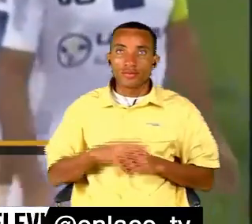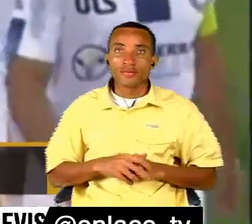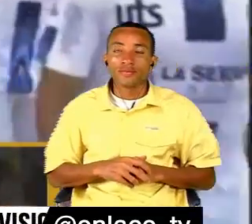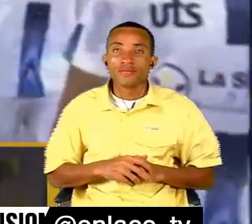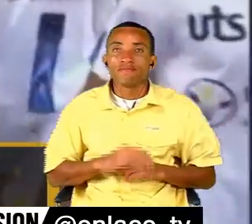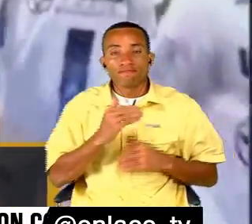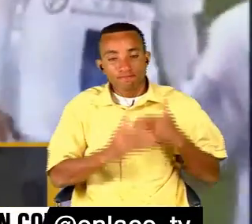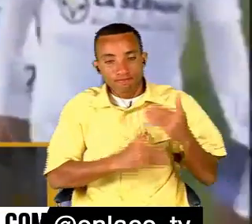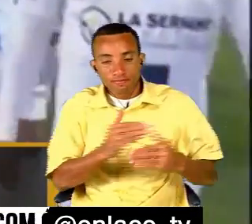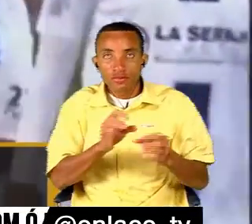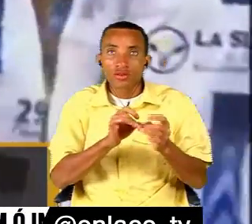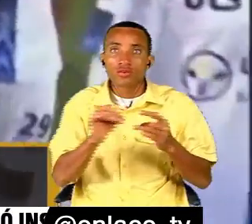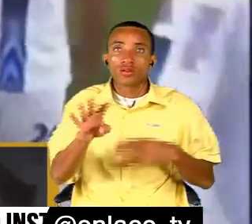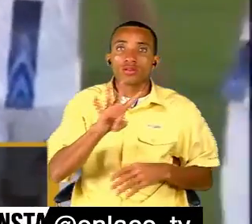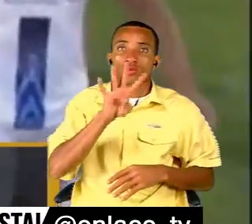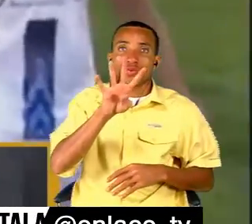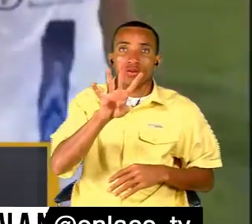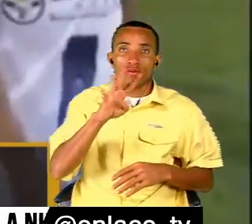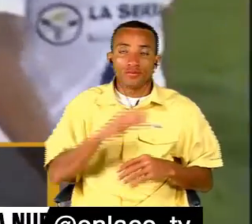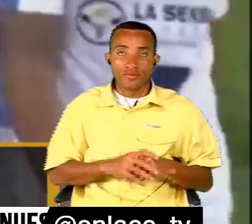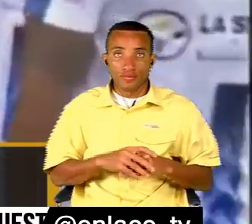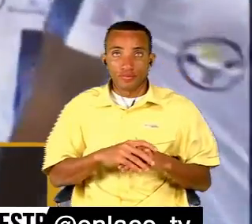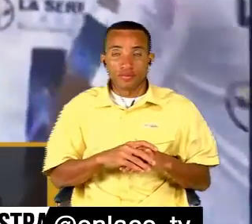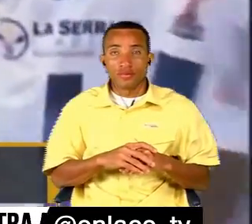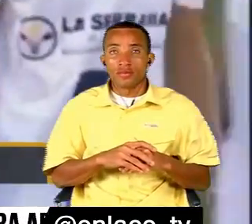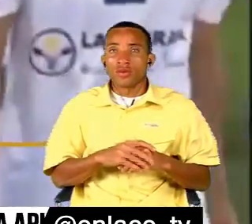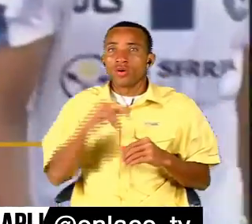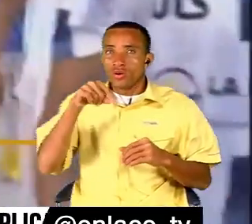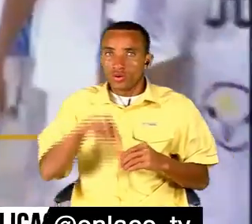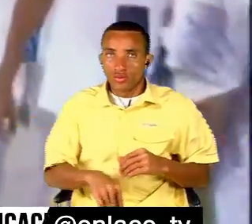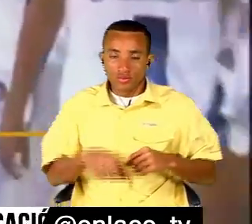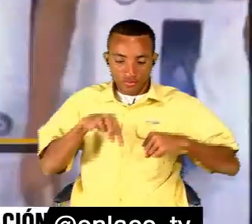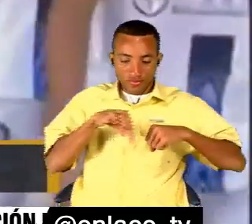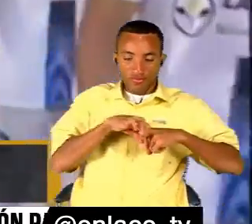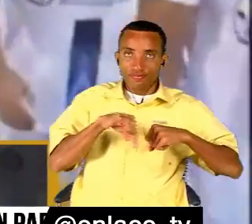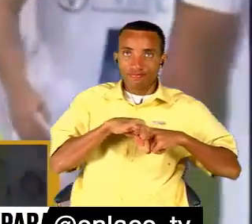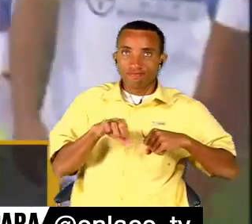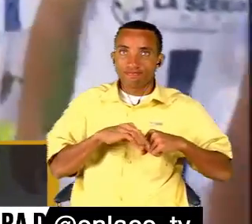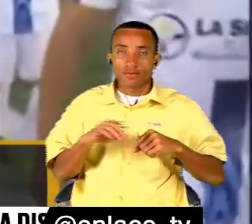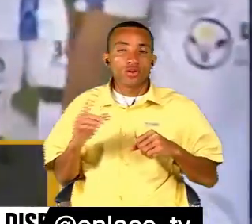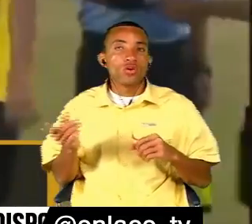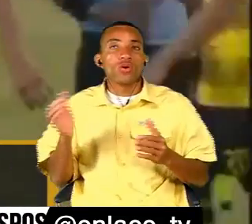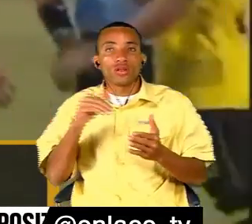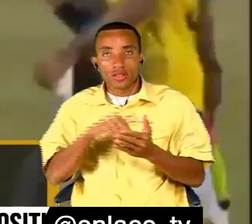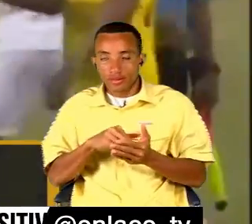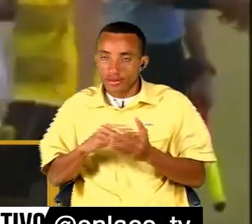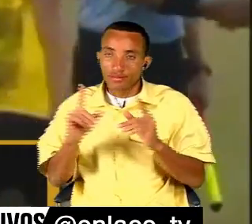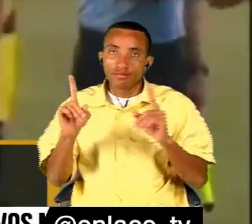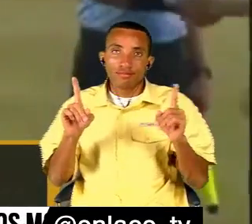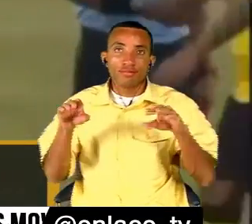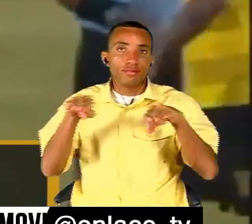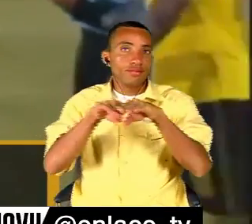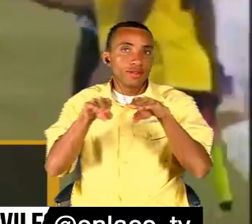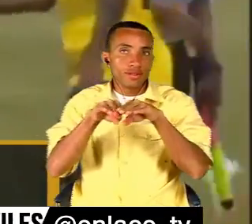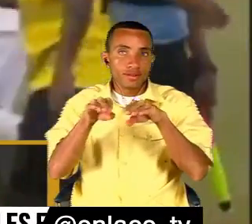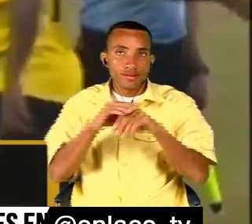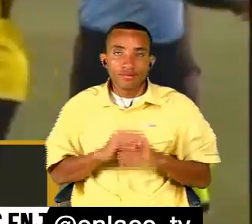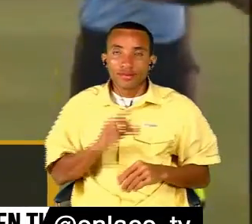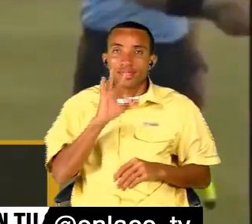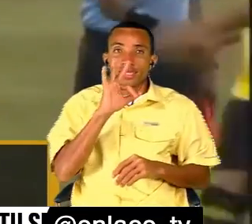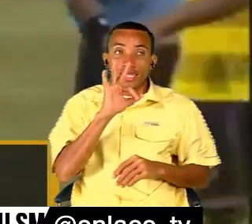desarrollo de la cuarta fecha de la Copa Águila 2016, el onceno aurinegro no pasó de un empate más. Con este sumó 3 seguidos, que aún